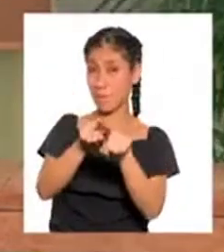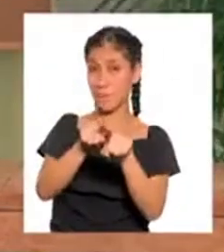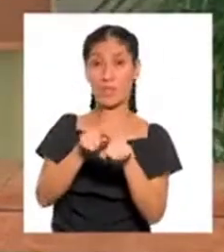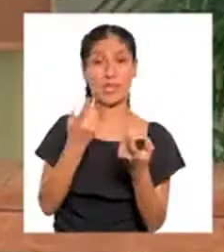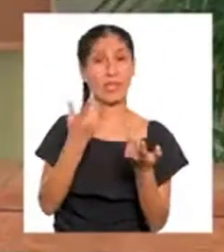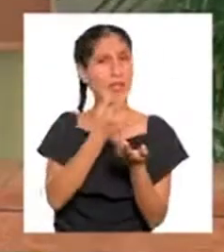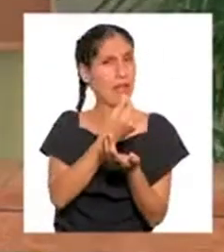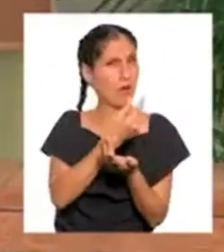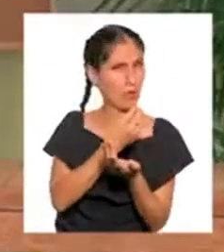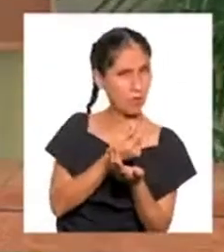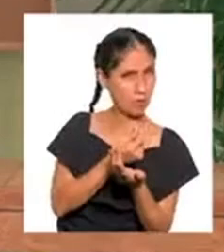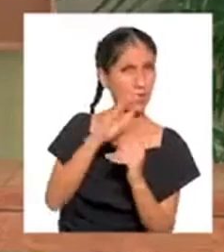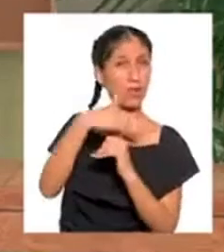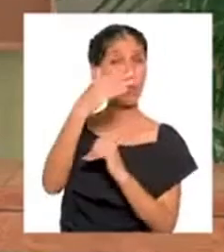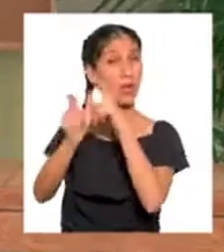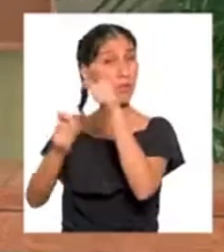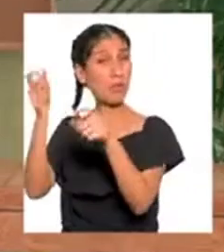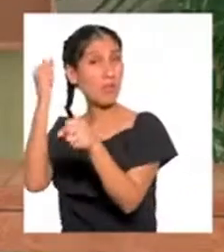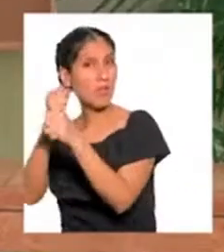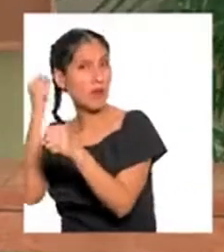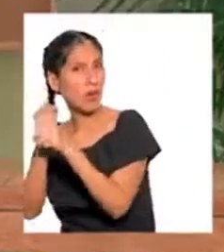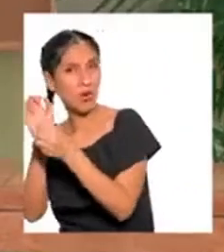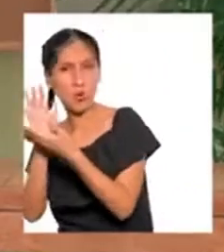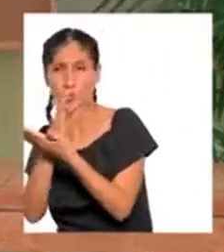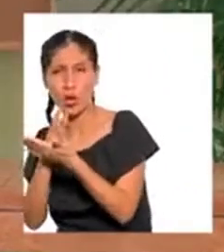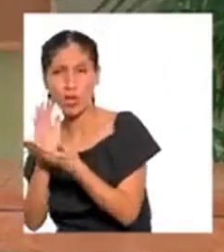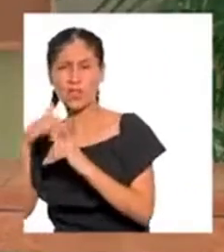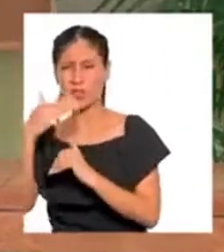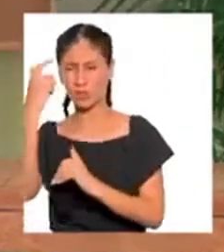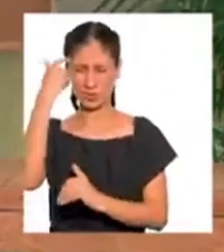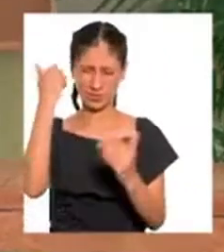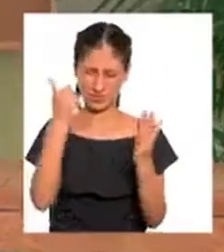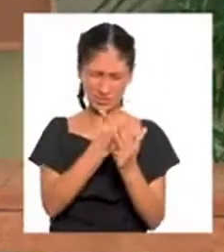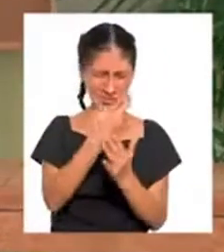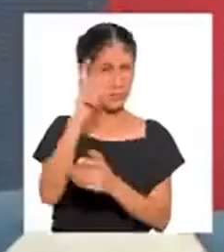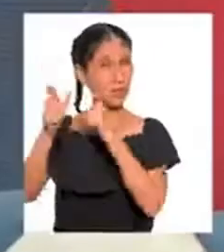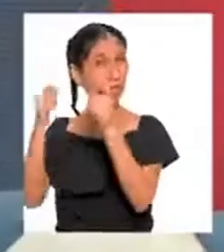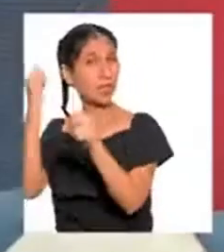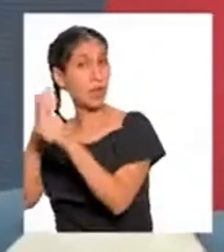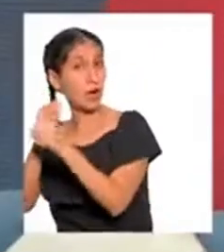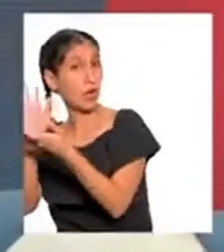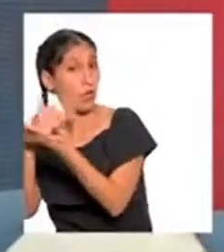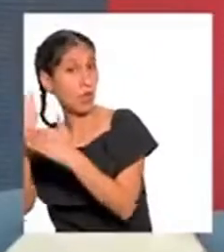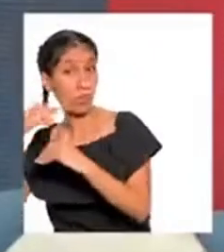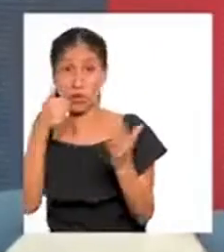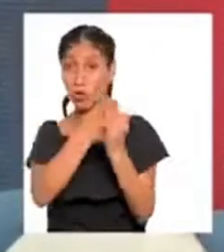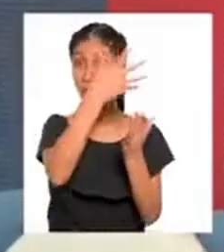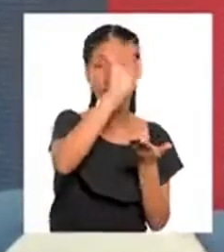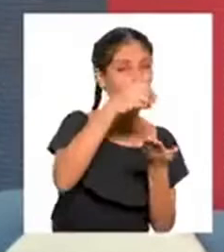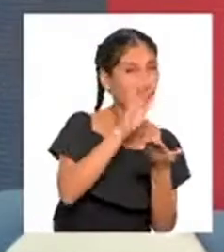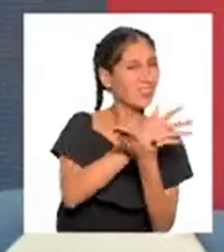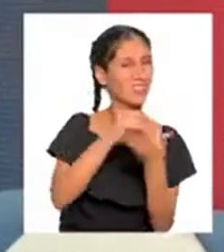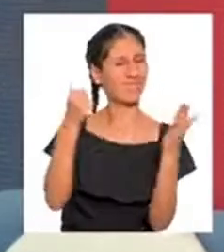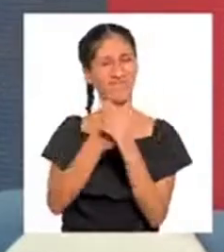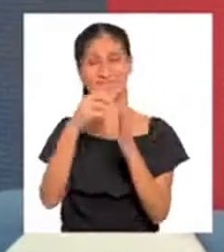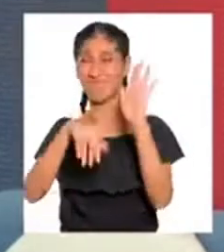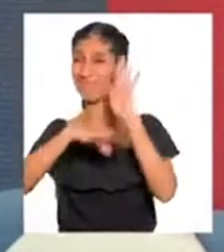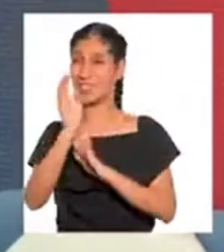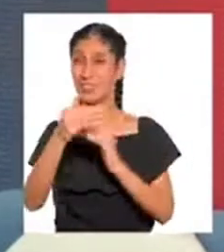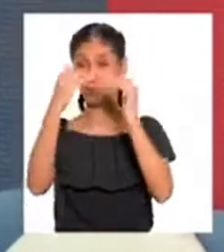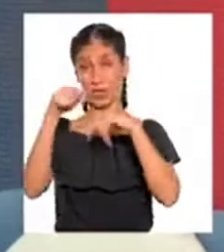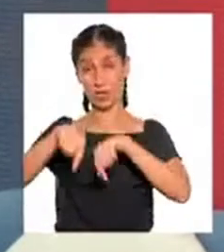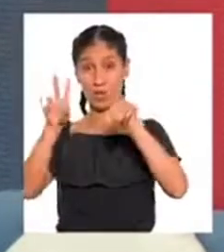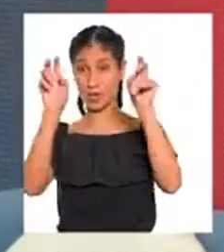de ese entonces generó desempleo, lo que hacía que la crisis se agrave más. Qué interesante el tema que estamos viendo hoy.